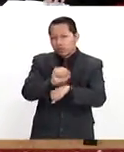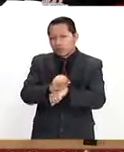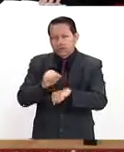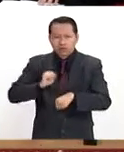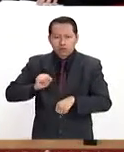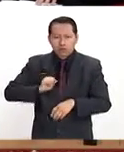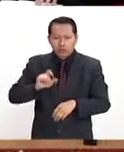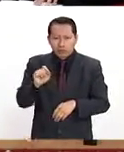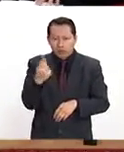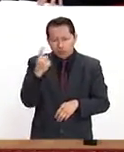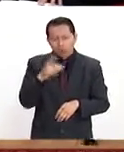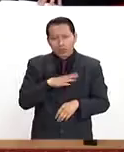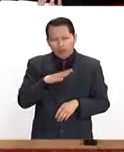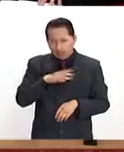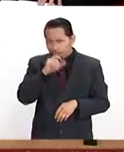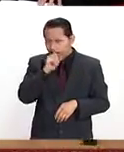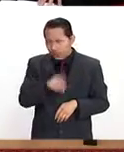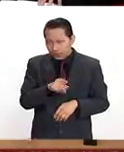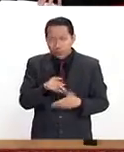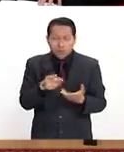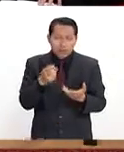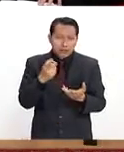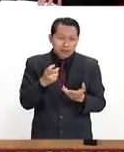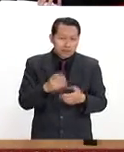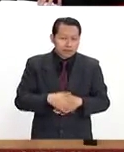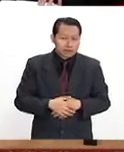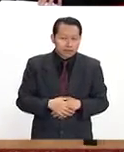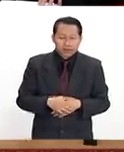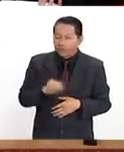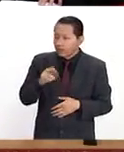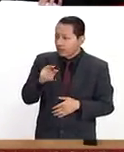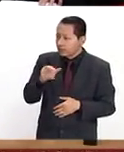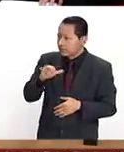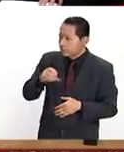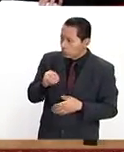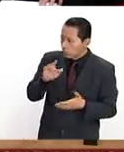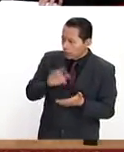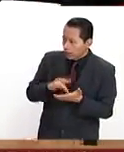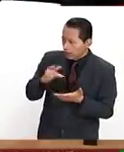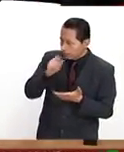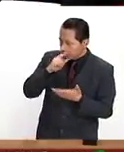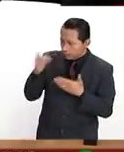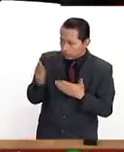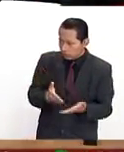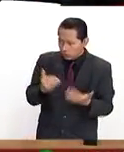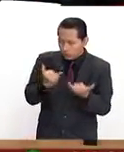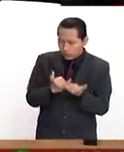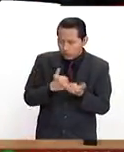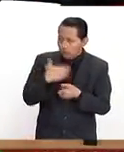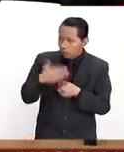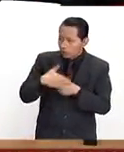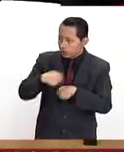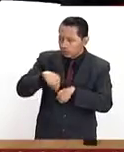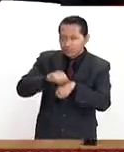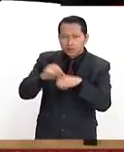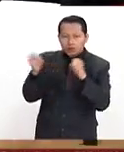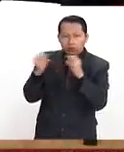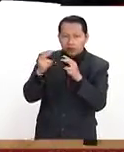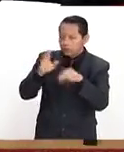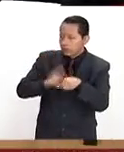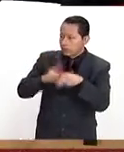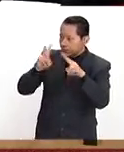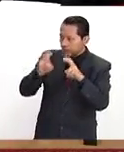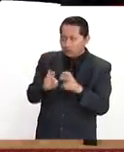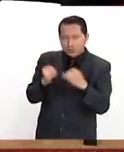XXI, este problema de la explotación sexual, así que pues muy Francisco Abundis, gracias por estar con nosotros en México al Día. Nos vemos la próxima semana para poder analizar otros